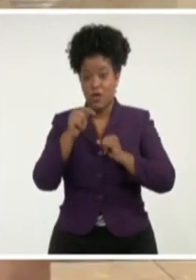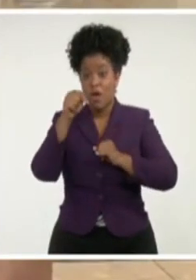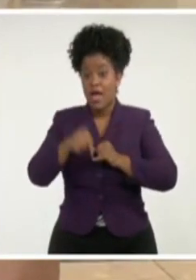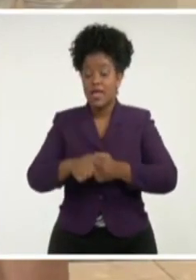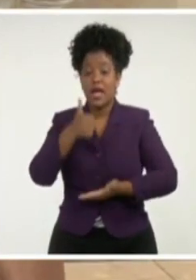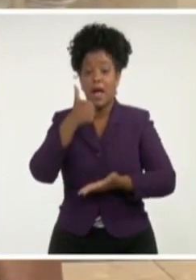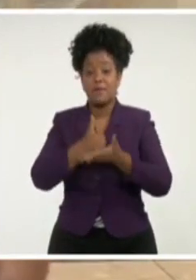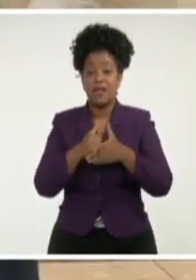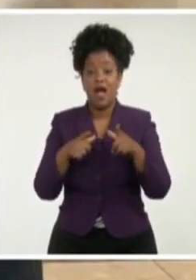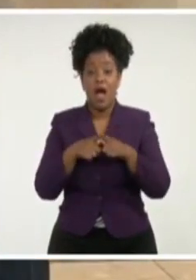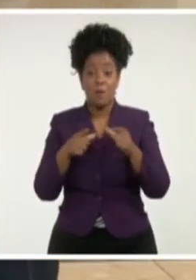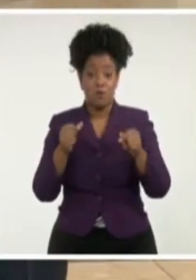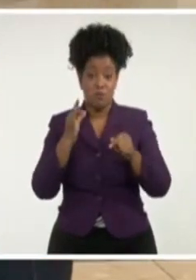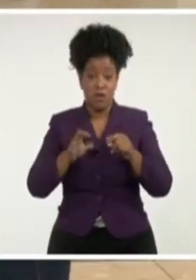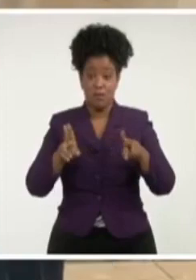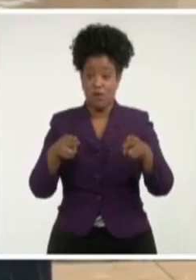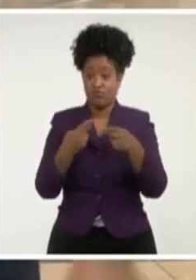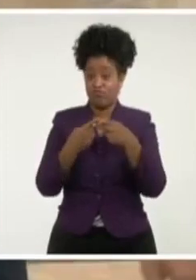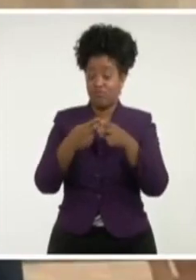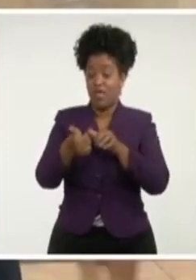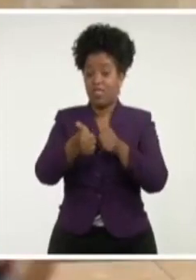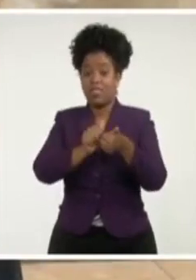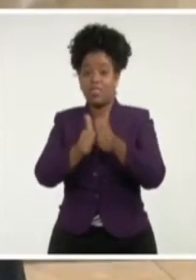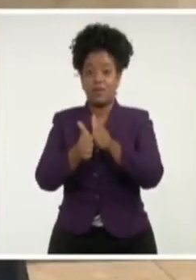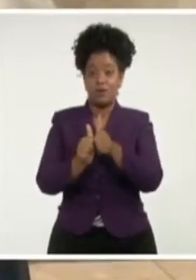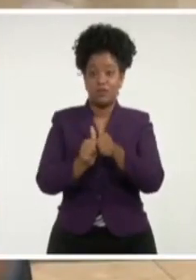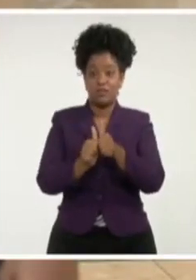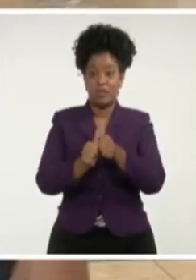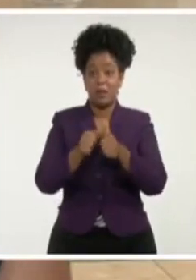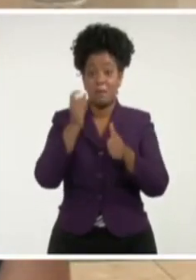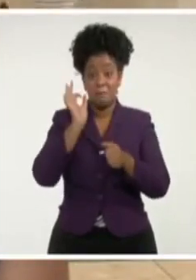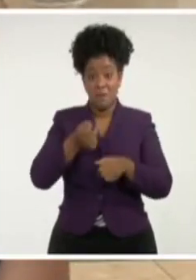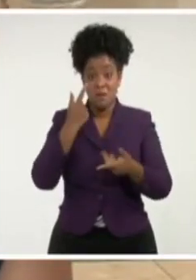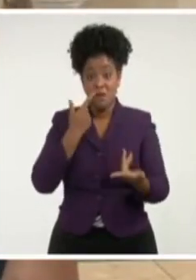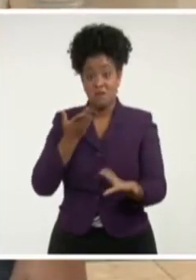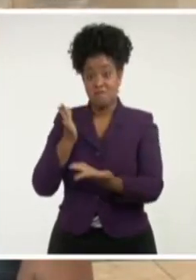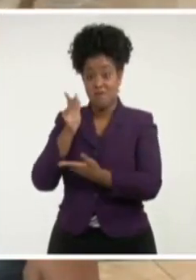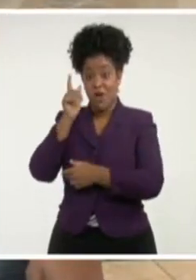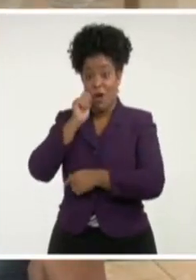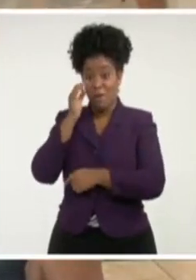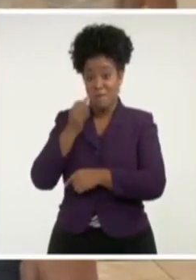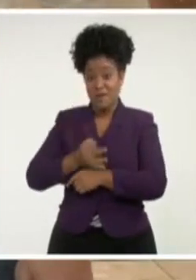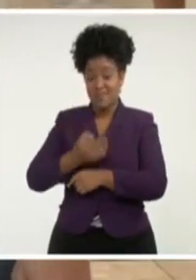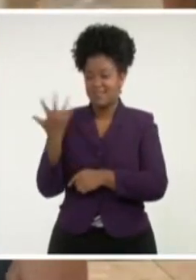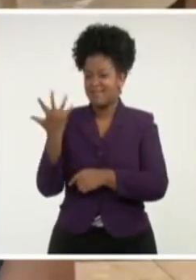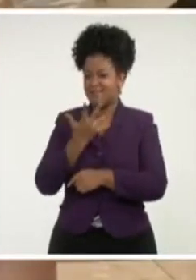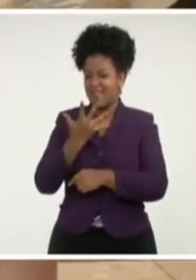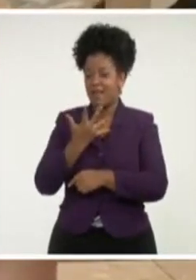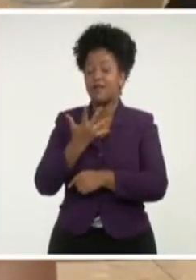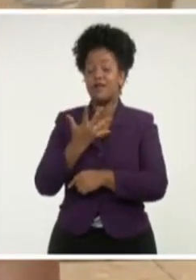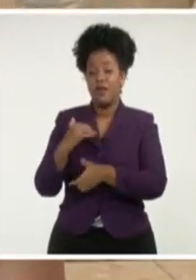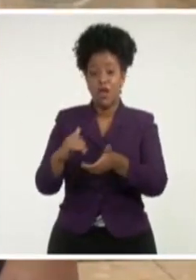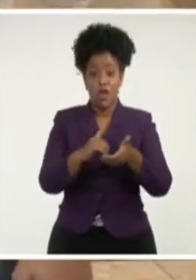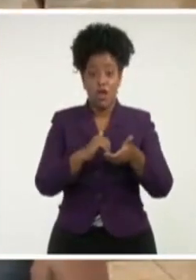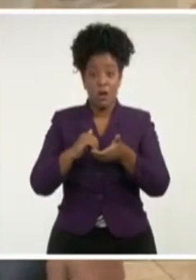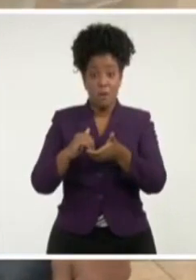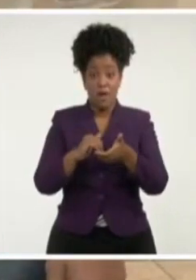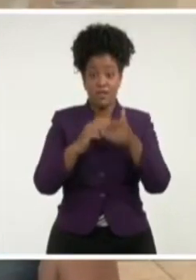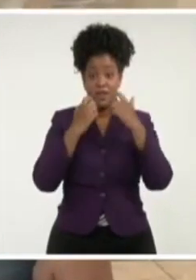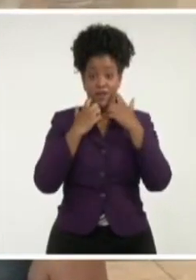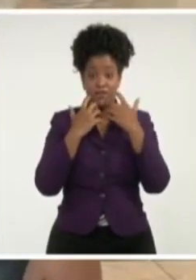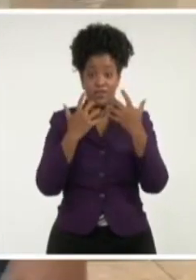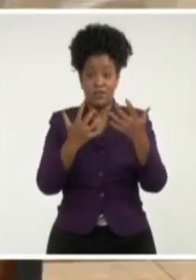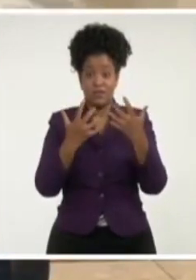capital del deporte olímpico. Y me acompaña, ya lo están viendo en cámara, nuestro querido compañero Evian Guerra. Un placer compartir con